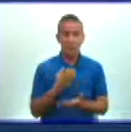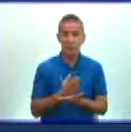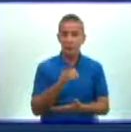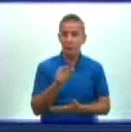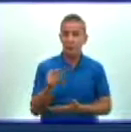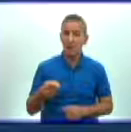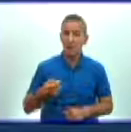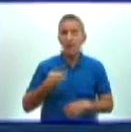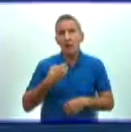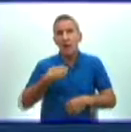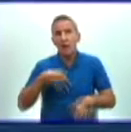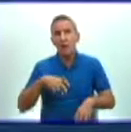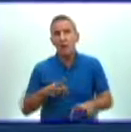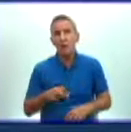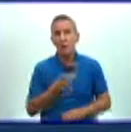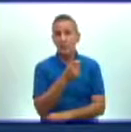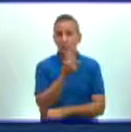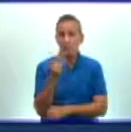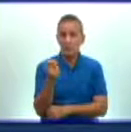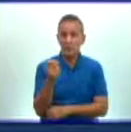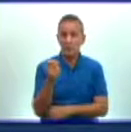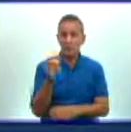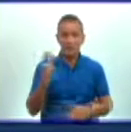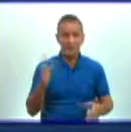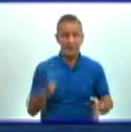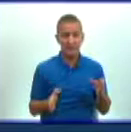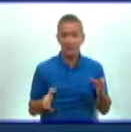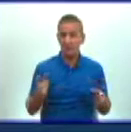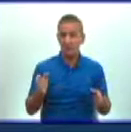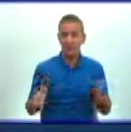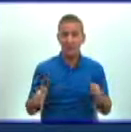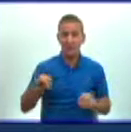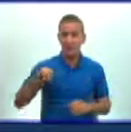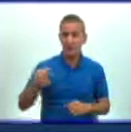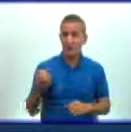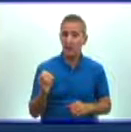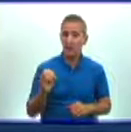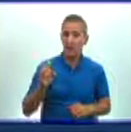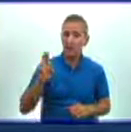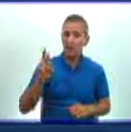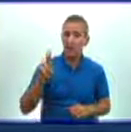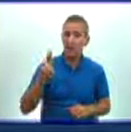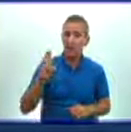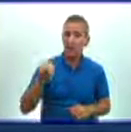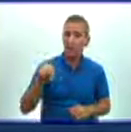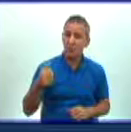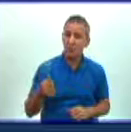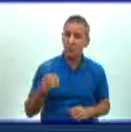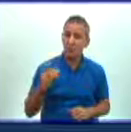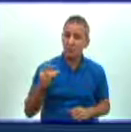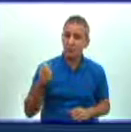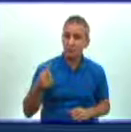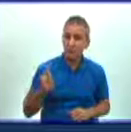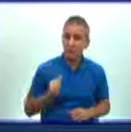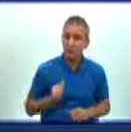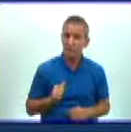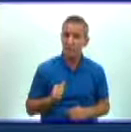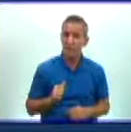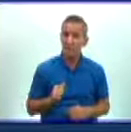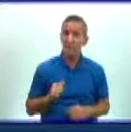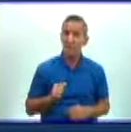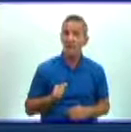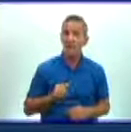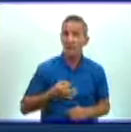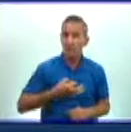maestro, como estamos en la jornada, pues indicó que hablaran hablaran acerca de sus maestros,